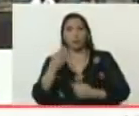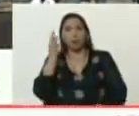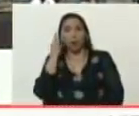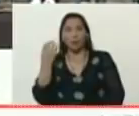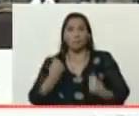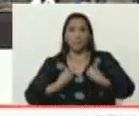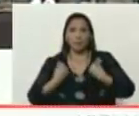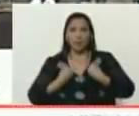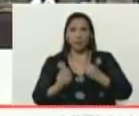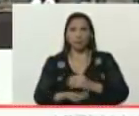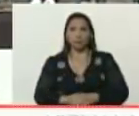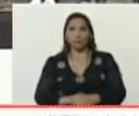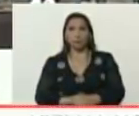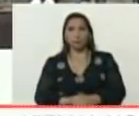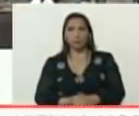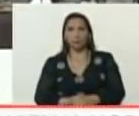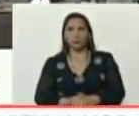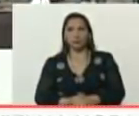vivieron.